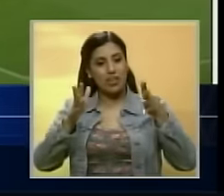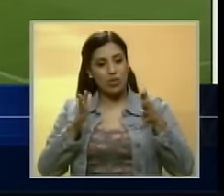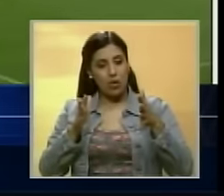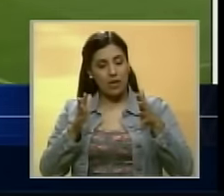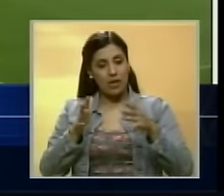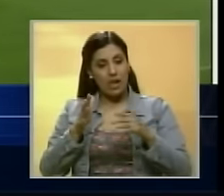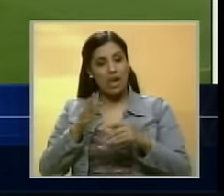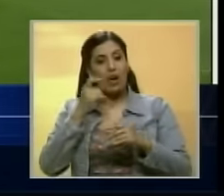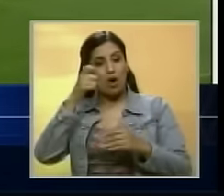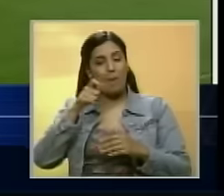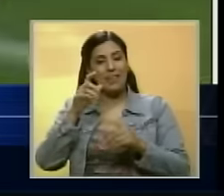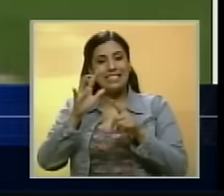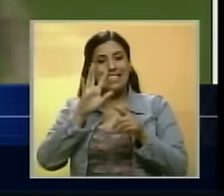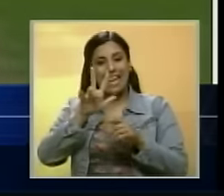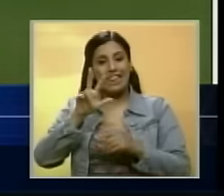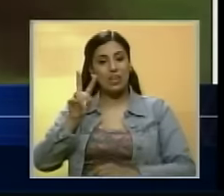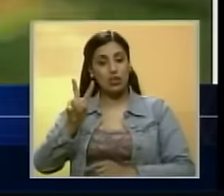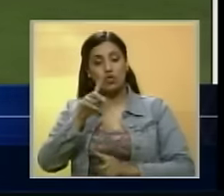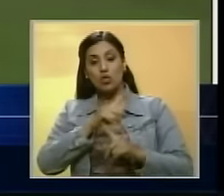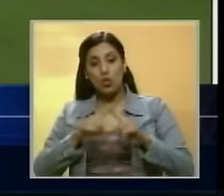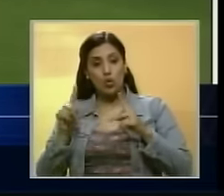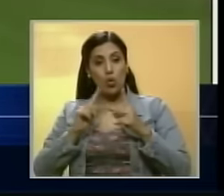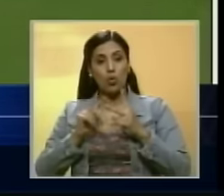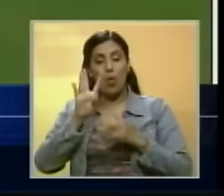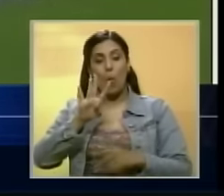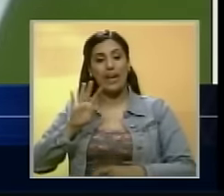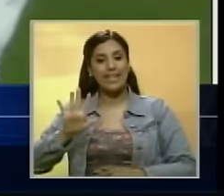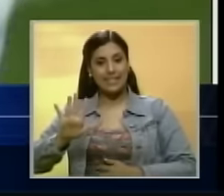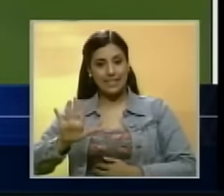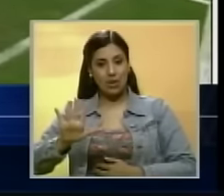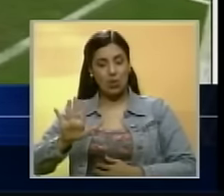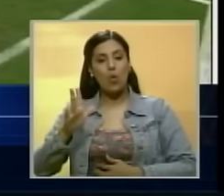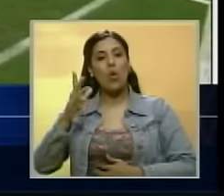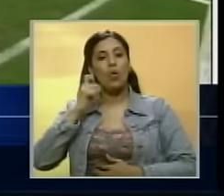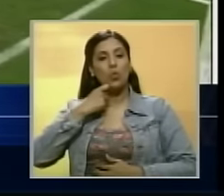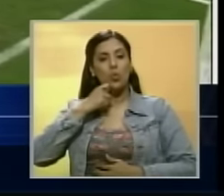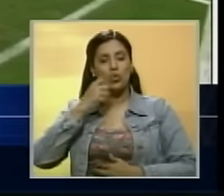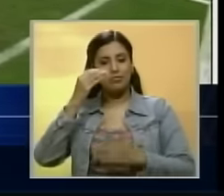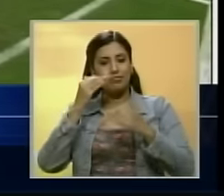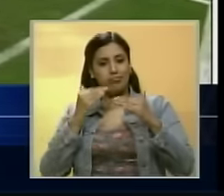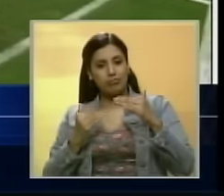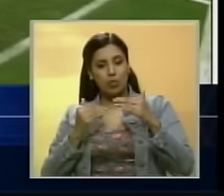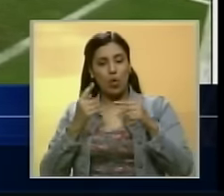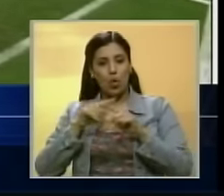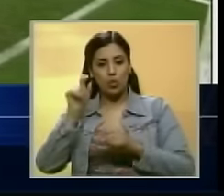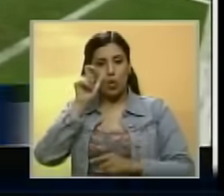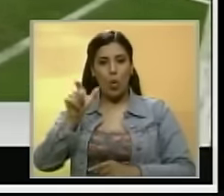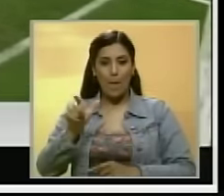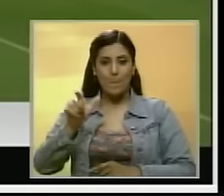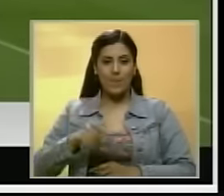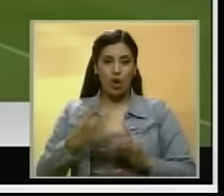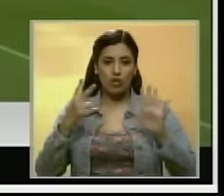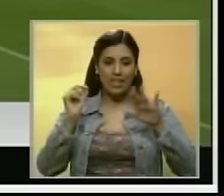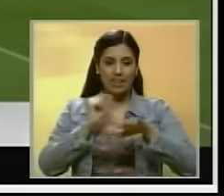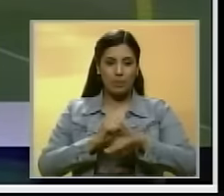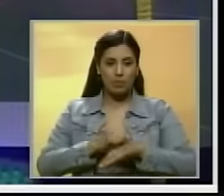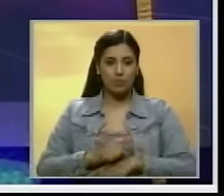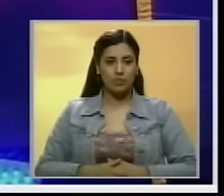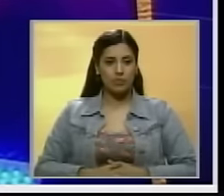Vladimir waz anotó al 32 y Mark ham al 45 por los rusos descontó Alexander lakov al